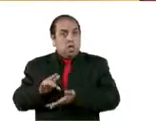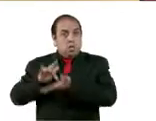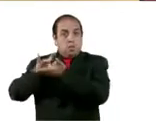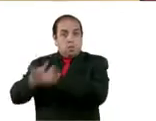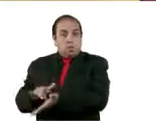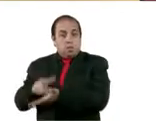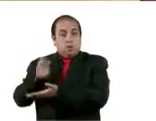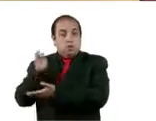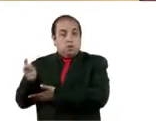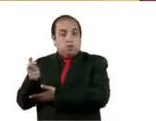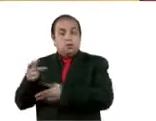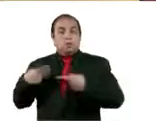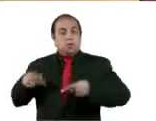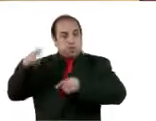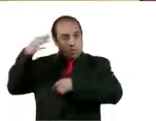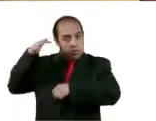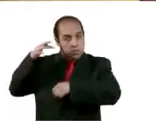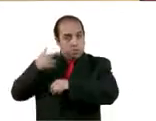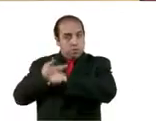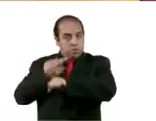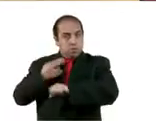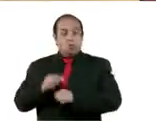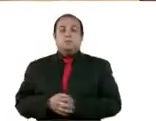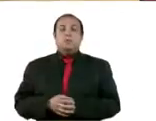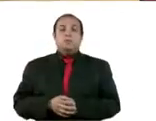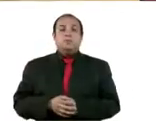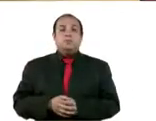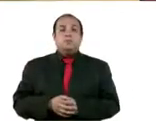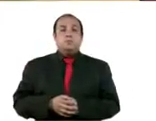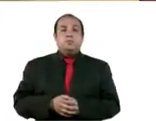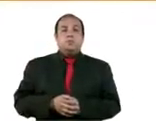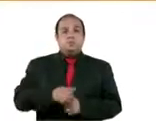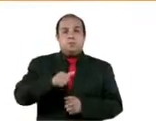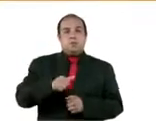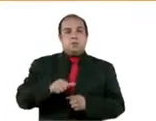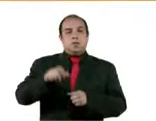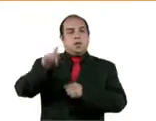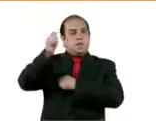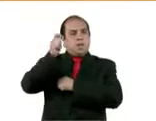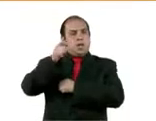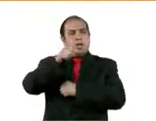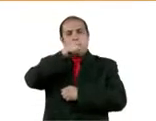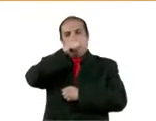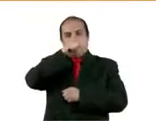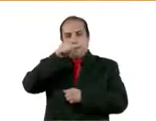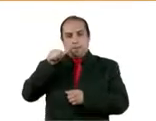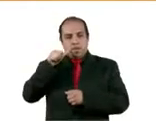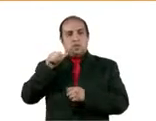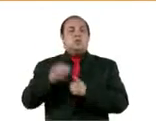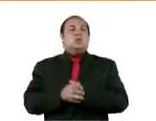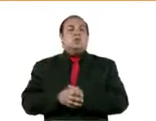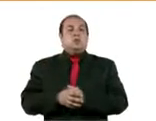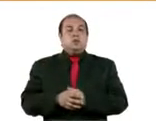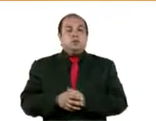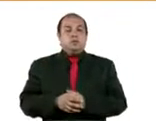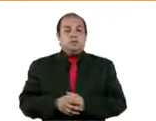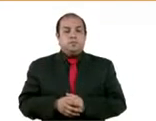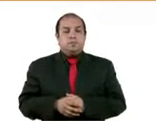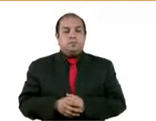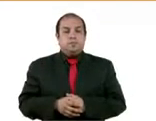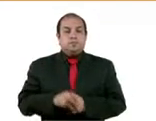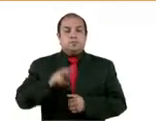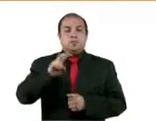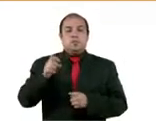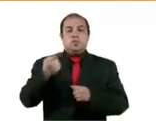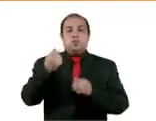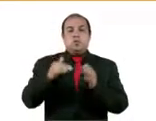que se hace en la ciudad. En el caso de las becas Benito Juárez, 205 millones, en el caso de Jóvenes Construyendo el Futuro,